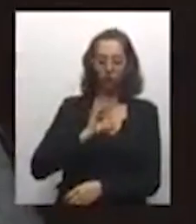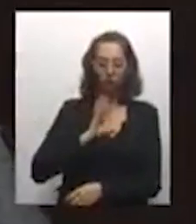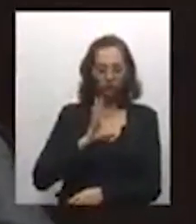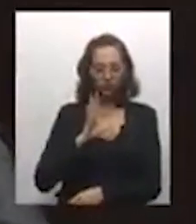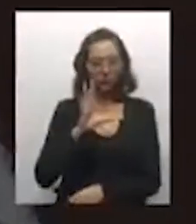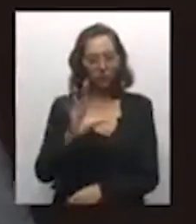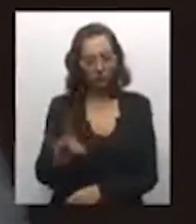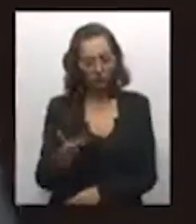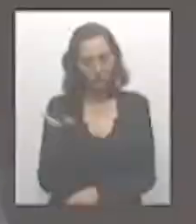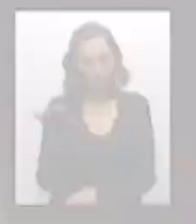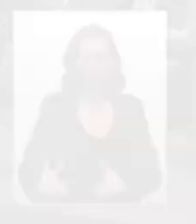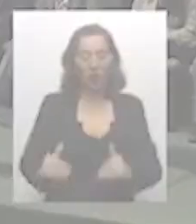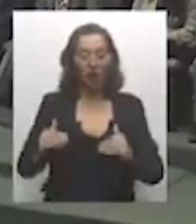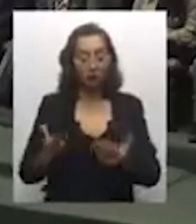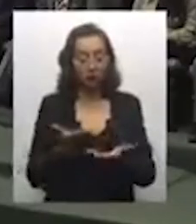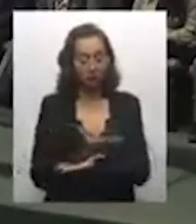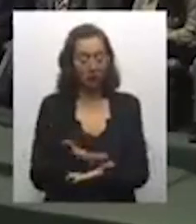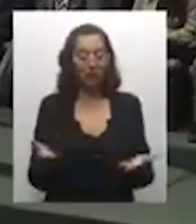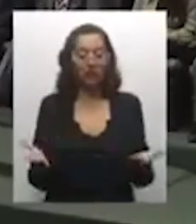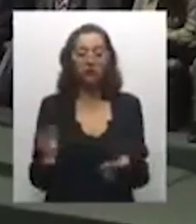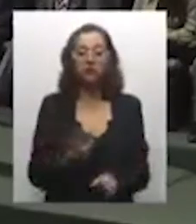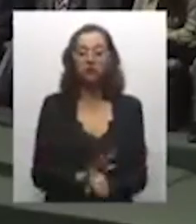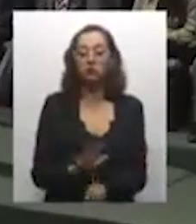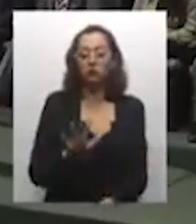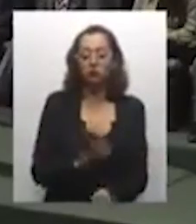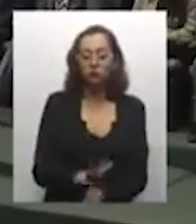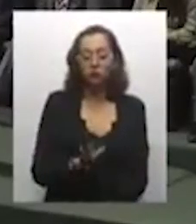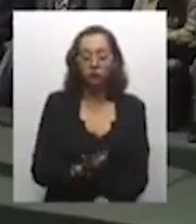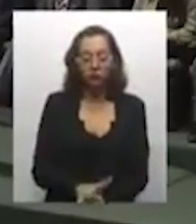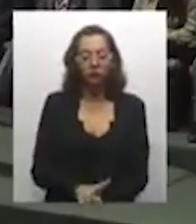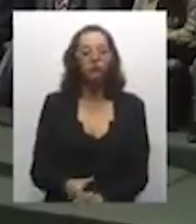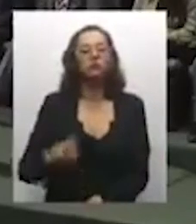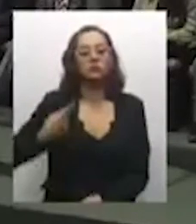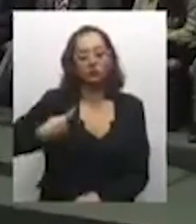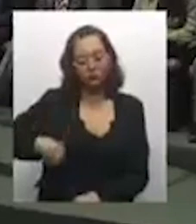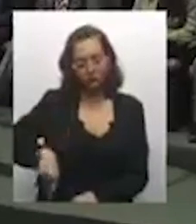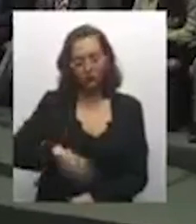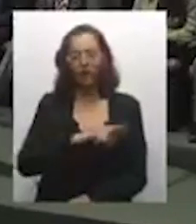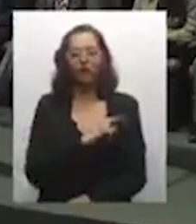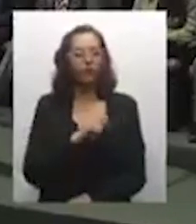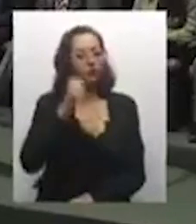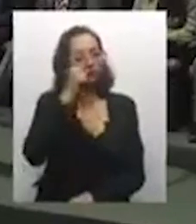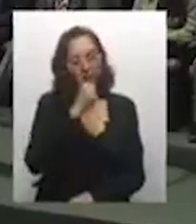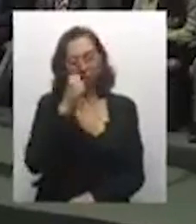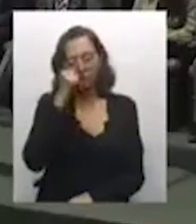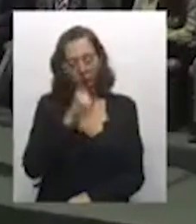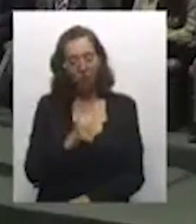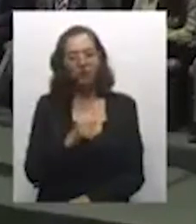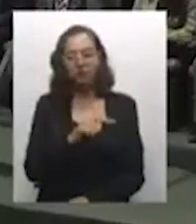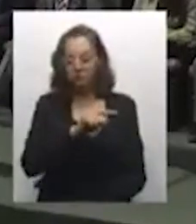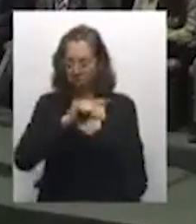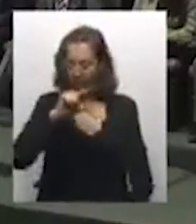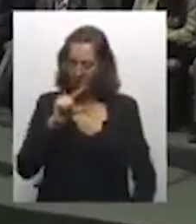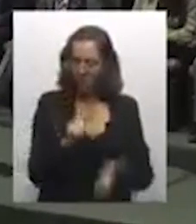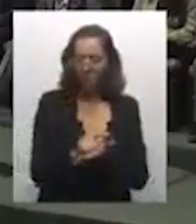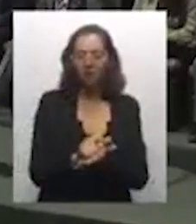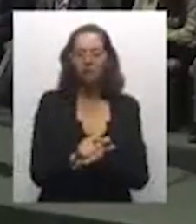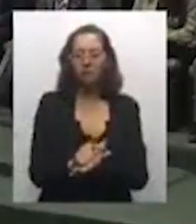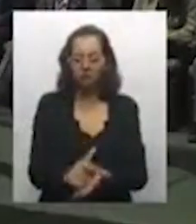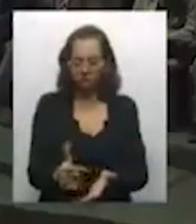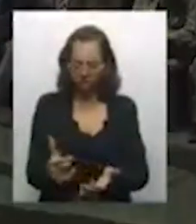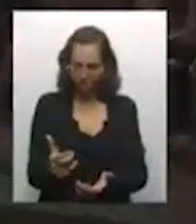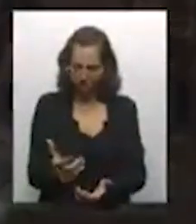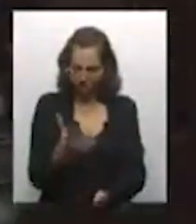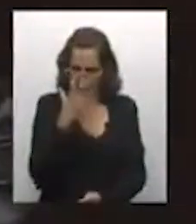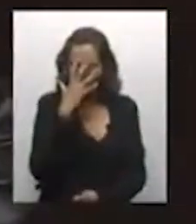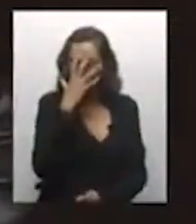nacional es que invariablemente responderemos con todo el peso de la ley al desafío